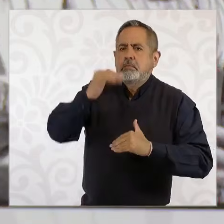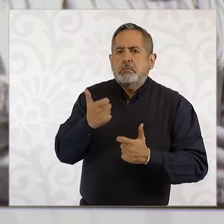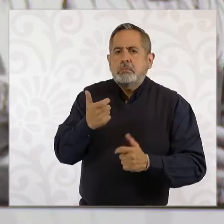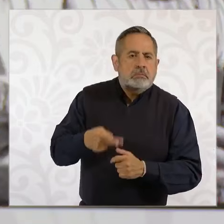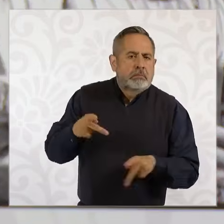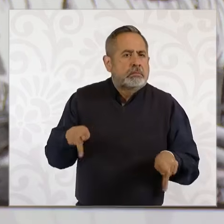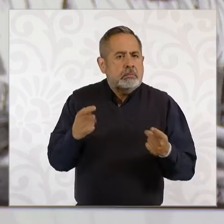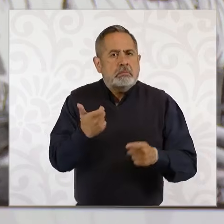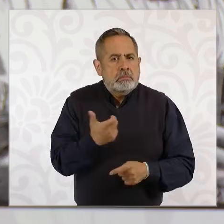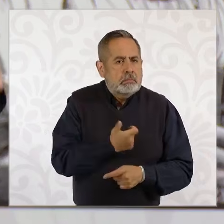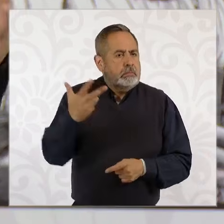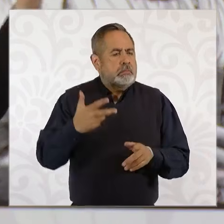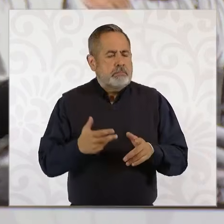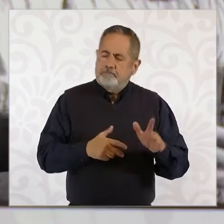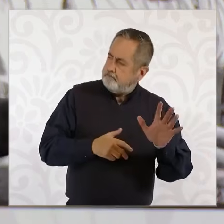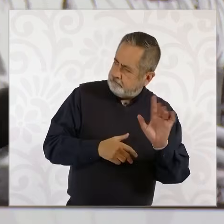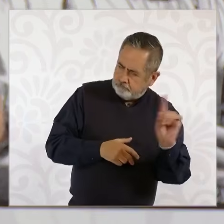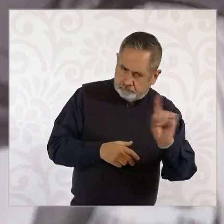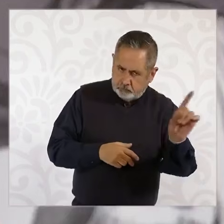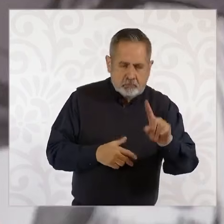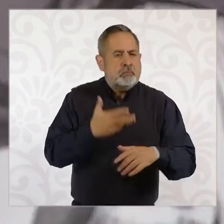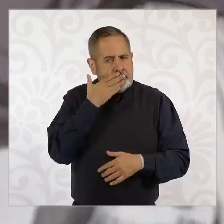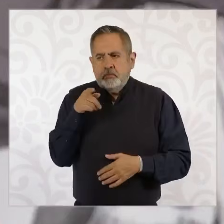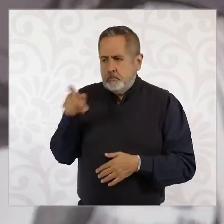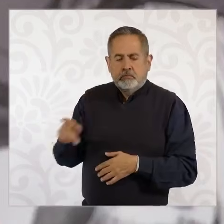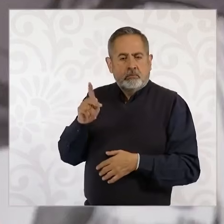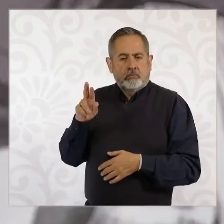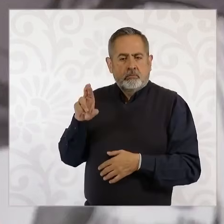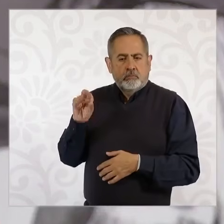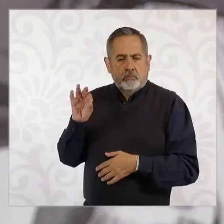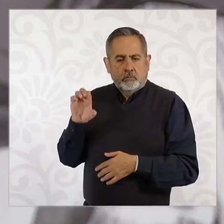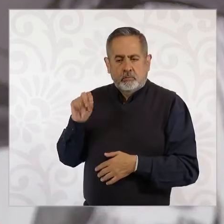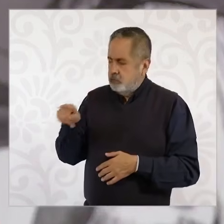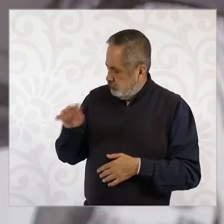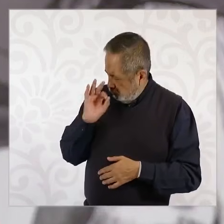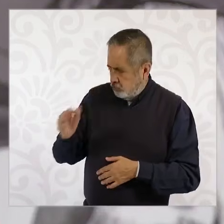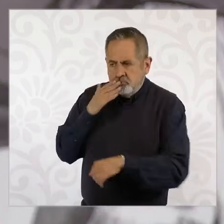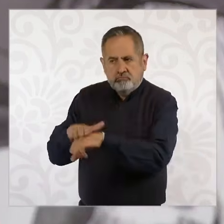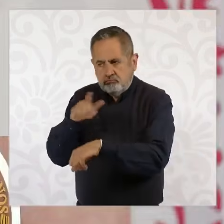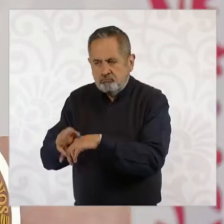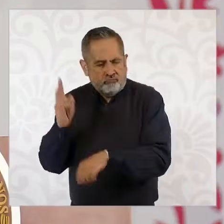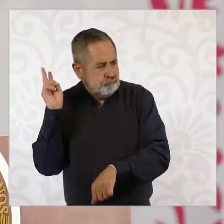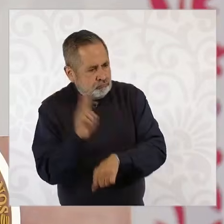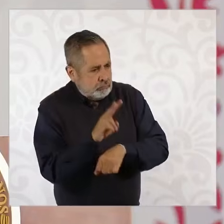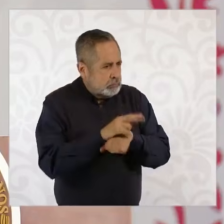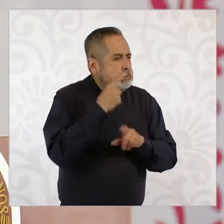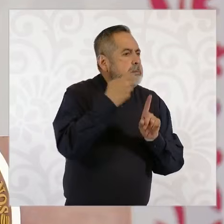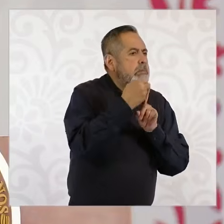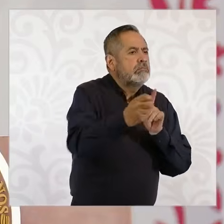altos. Entonces, por eso me parece muy bien lo que va a hacer la Profeco ahora. además de estar revisando que